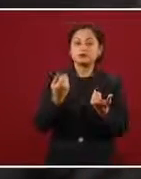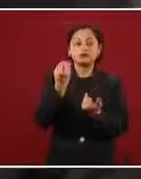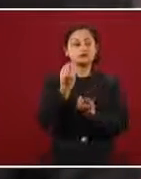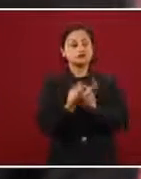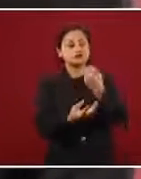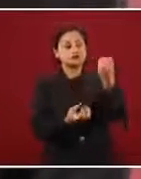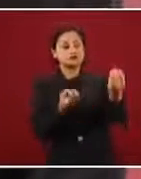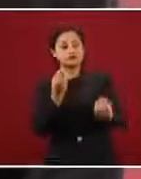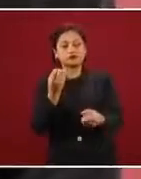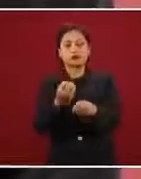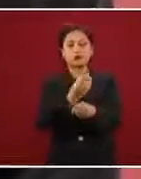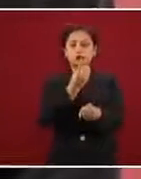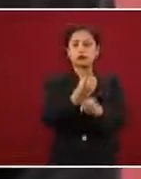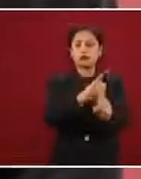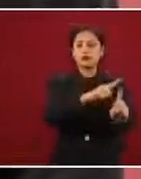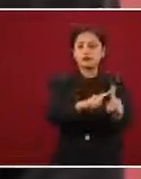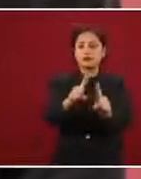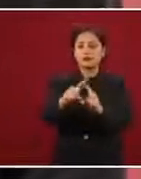A eso nos estamos